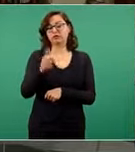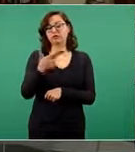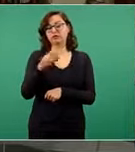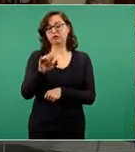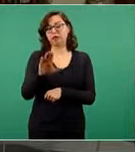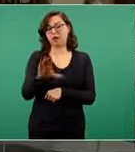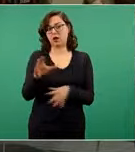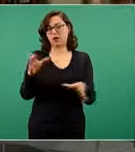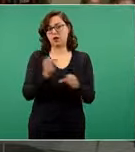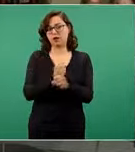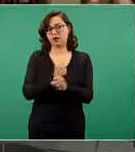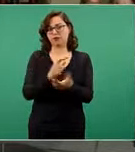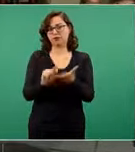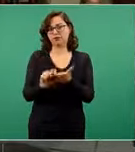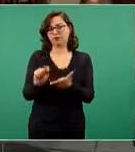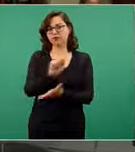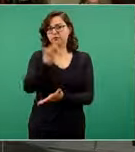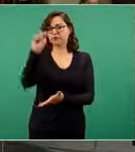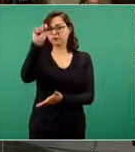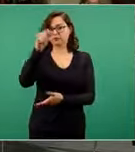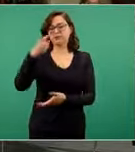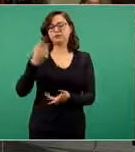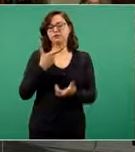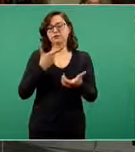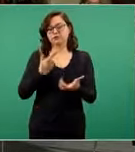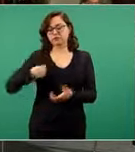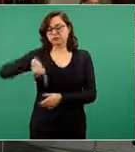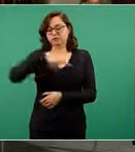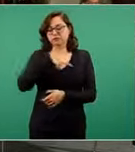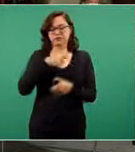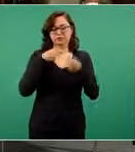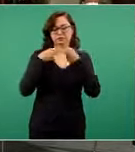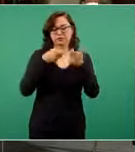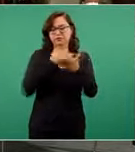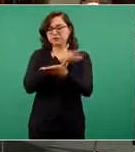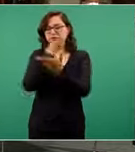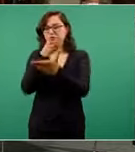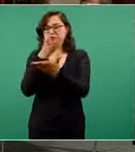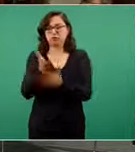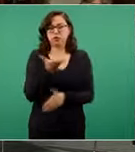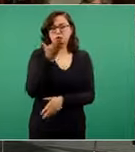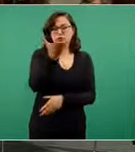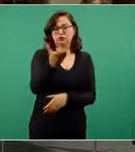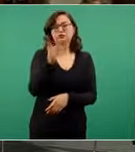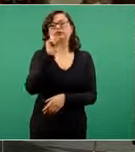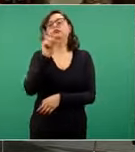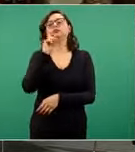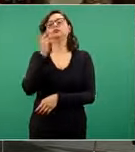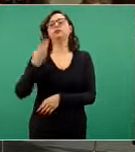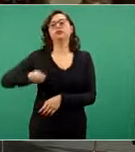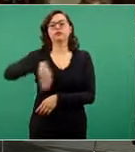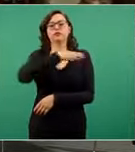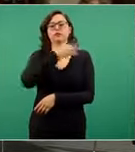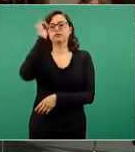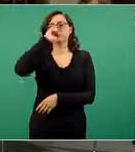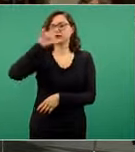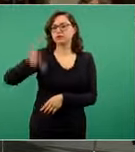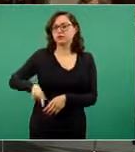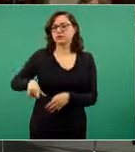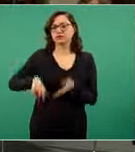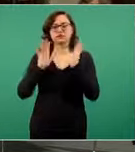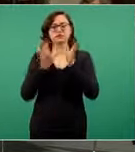aquí, también lo ha dicho la doctora Claudia Sheinbaum, las averiguaciones, las investigaciones están en marcha, lo mismo los peritajes para saber quiénes son los